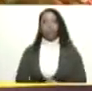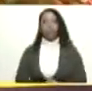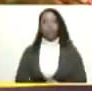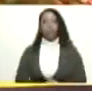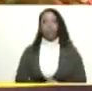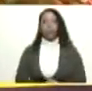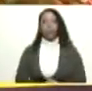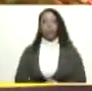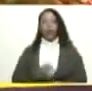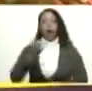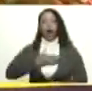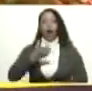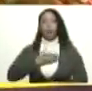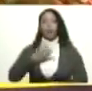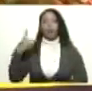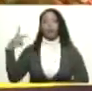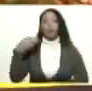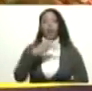El alcalde de Tejería,